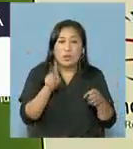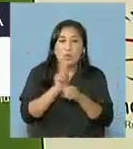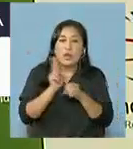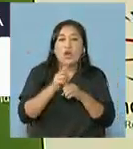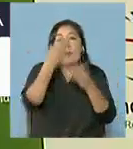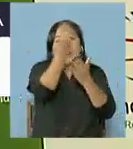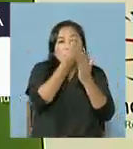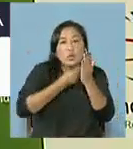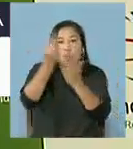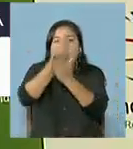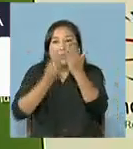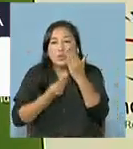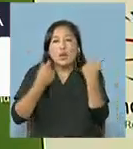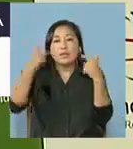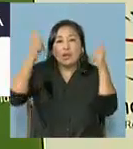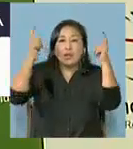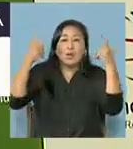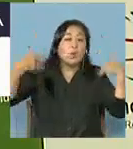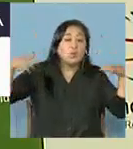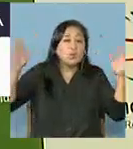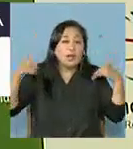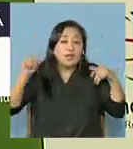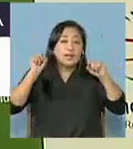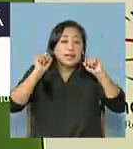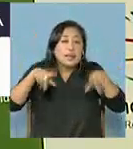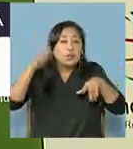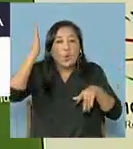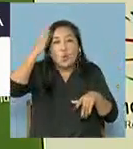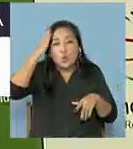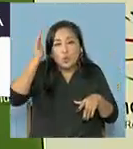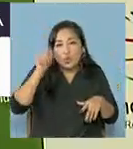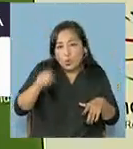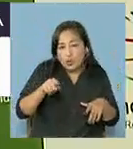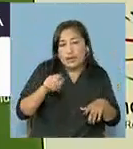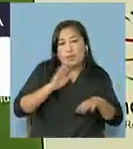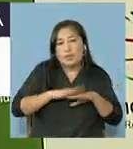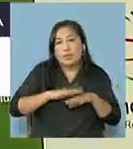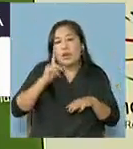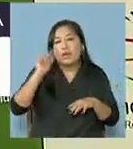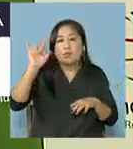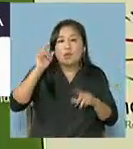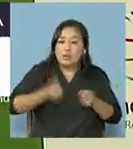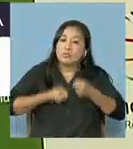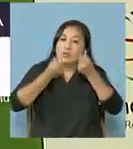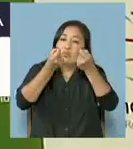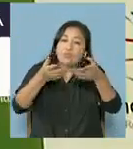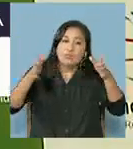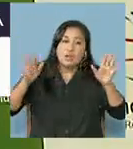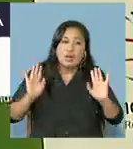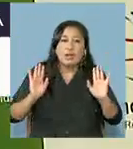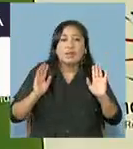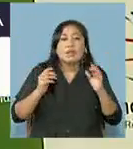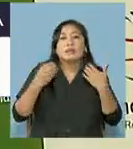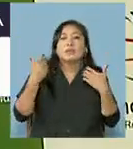ángeles arcabuceros, la colocación, en fin, eso ya es una tarea de cultura y de patrimonio. Nosotros el miércoles estamos entregando la obra a Turismo, después